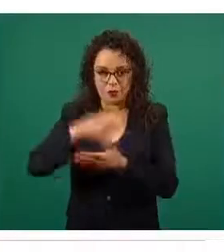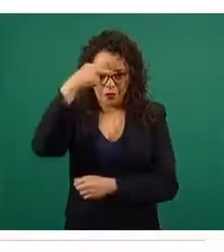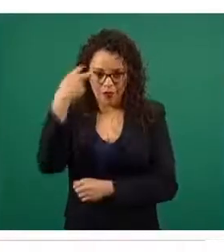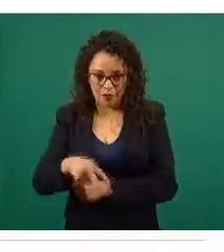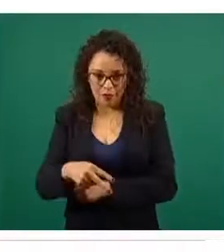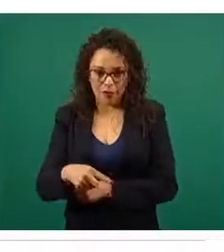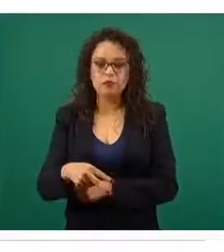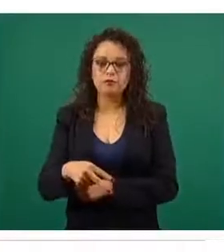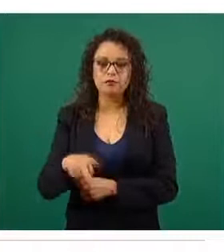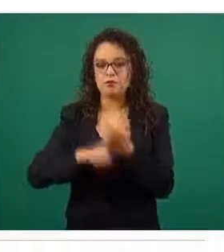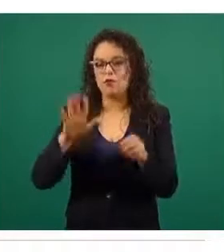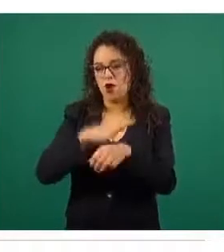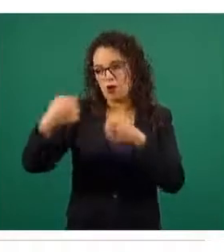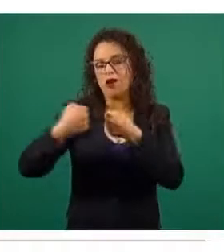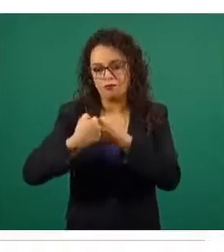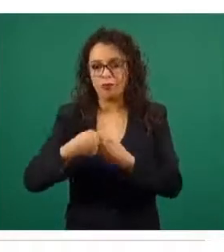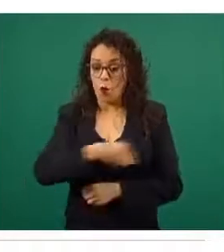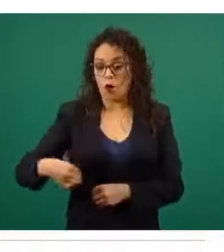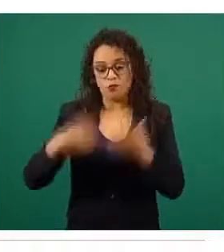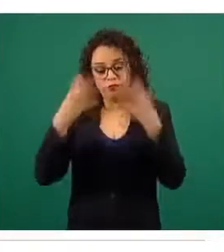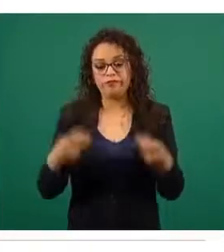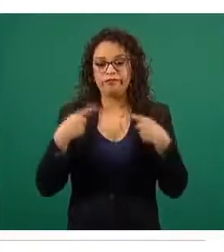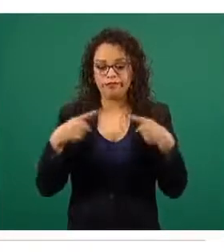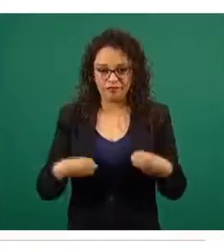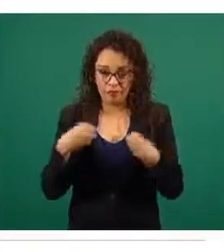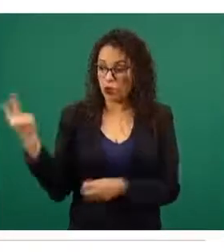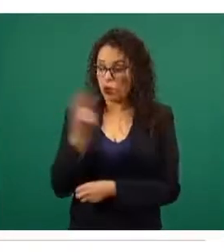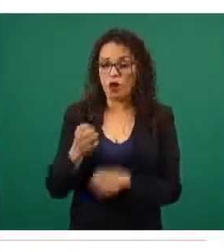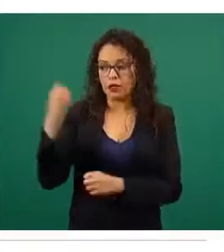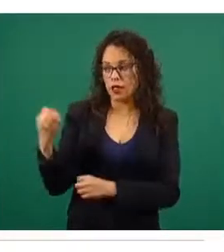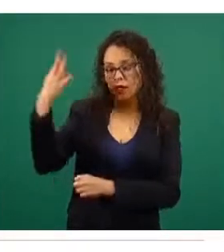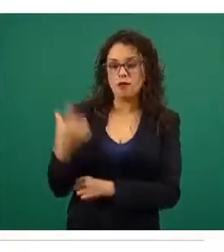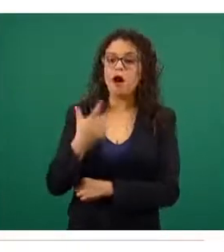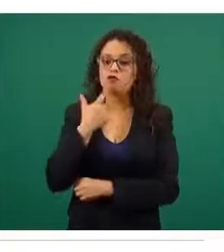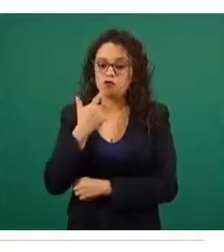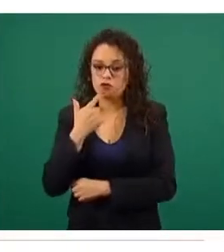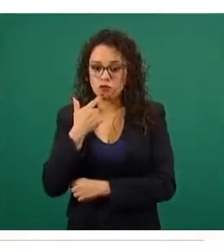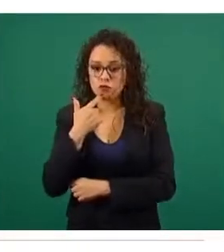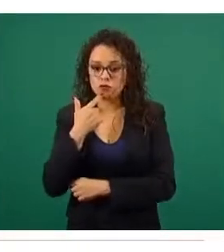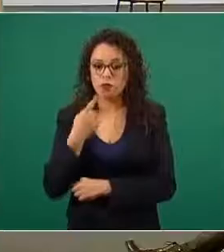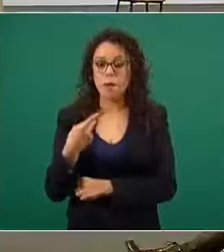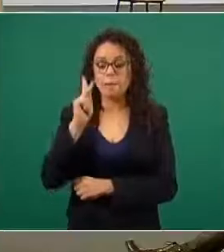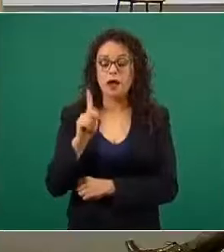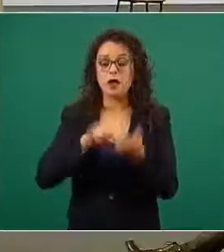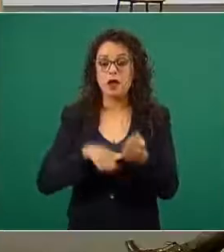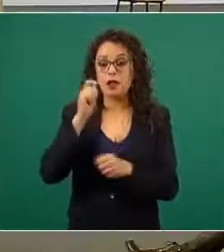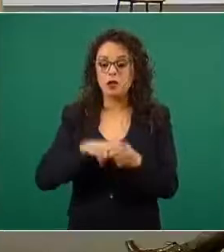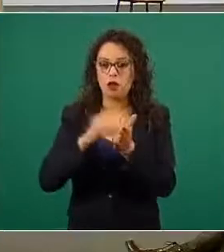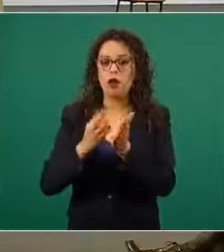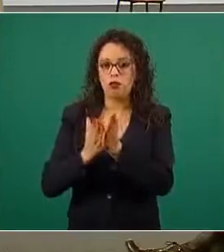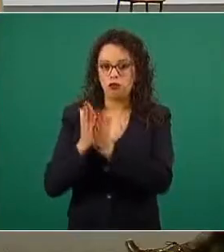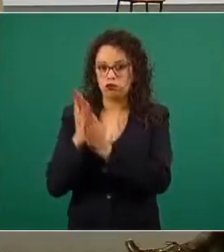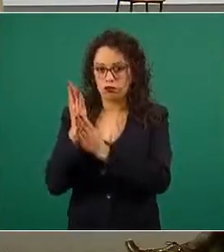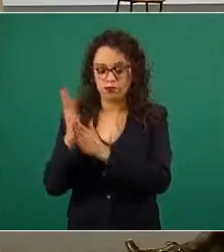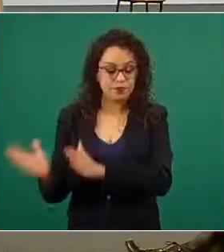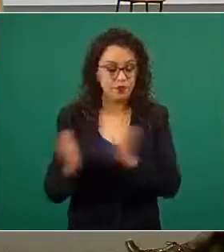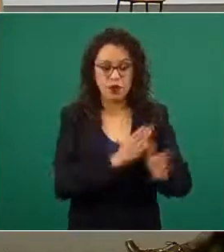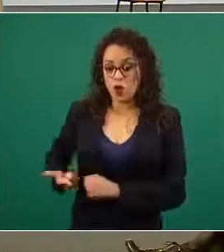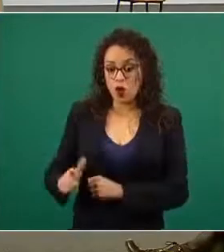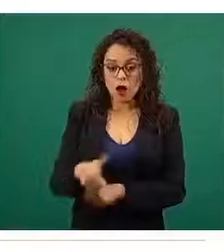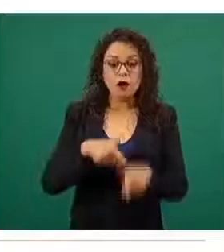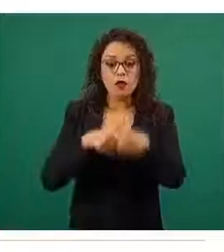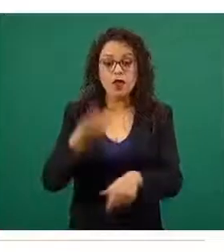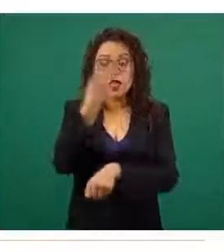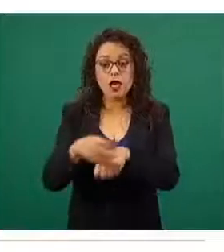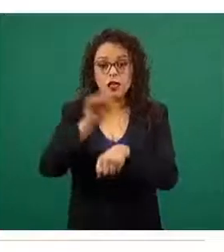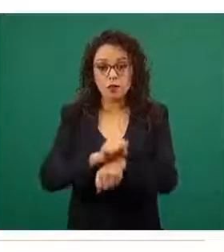son principalmente los municipios conurbados, 2 semanas de descenso, ambos están en semáforo rojo, la siguiente todavía con ascenso de la hospitalización. La siguiente, Guanajuato, 3 semanas de descenso,